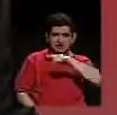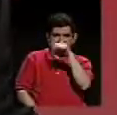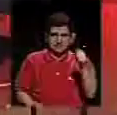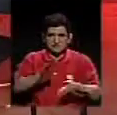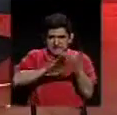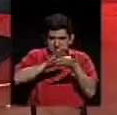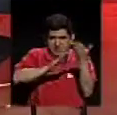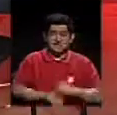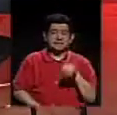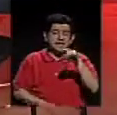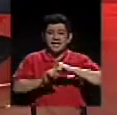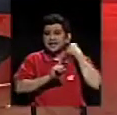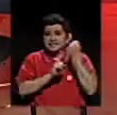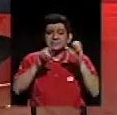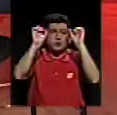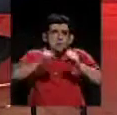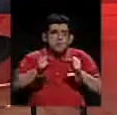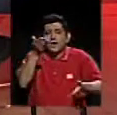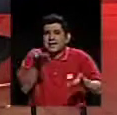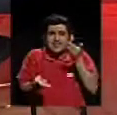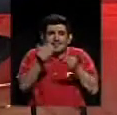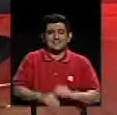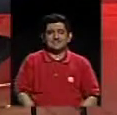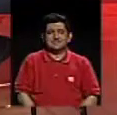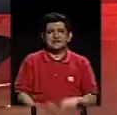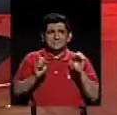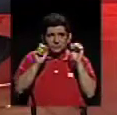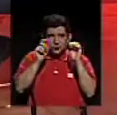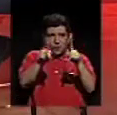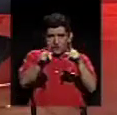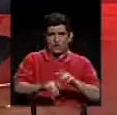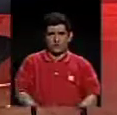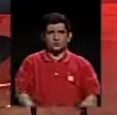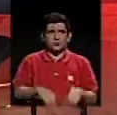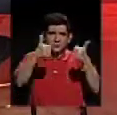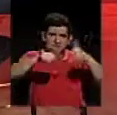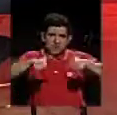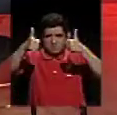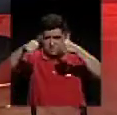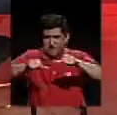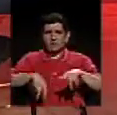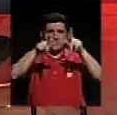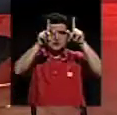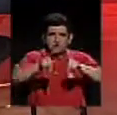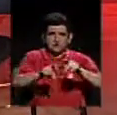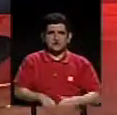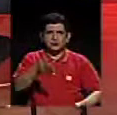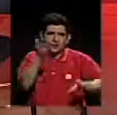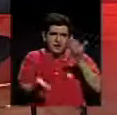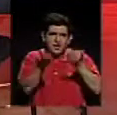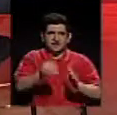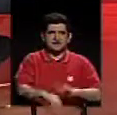puede generar facilidad para poder llegar a acuerdos sobre quiénes son las personas que podrían